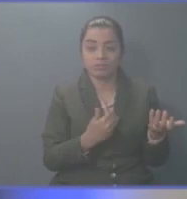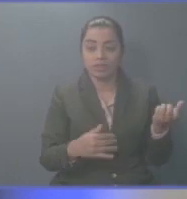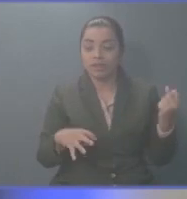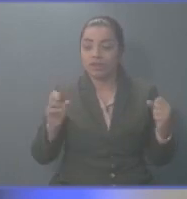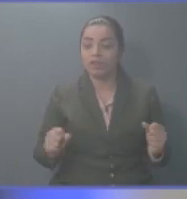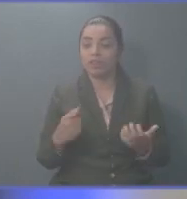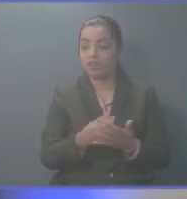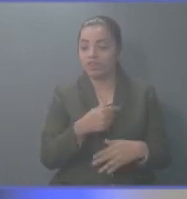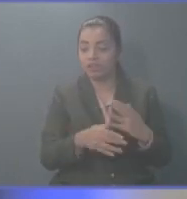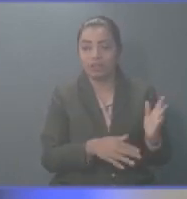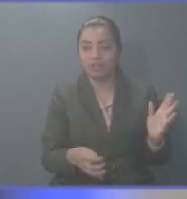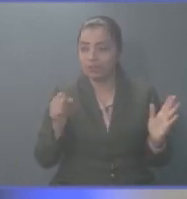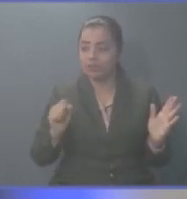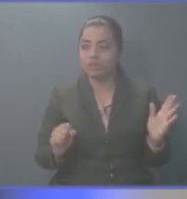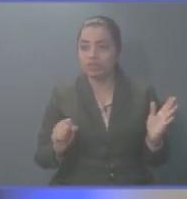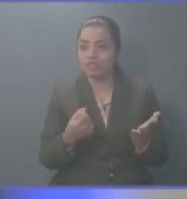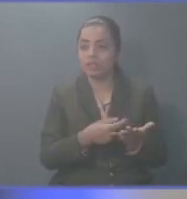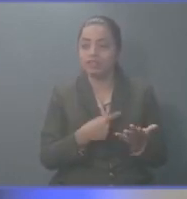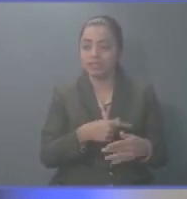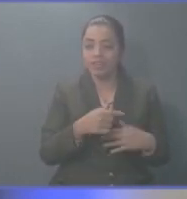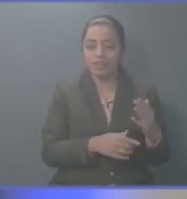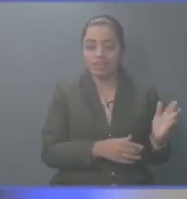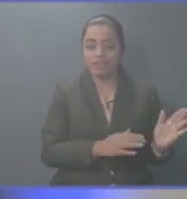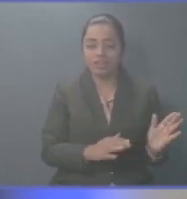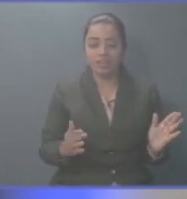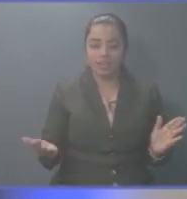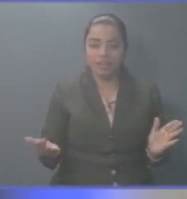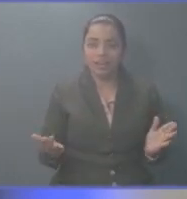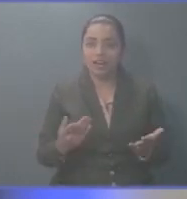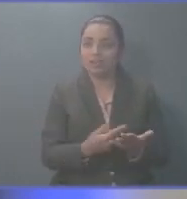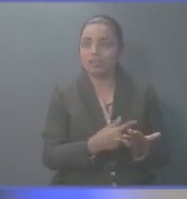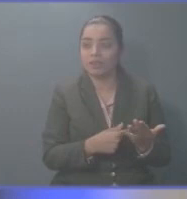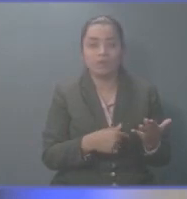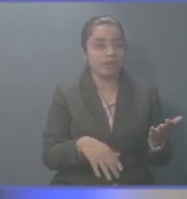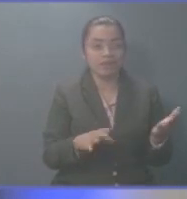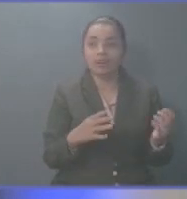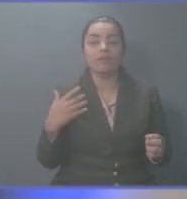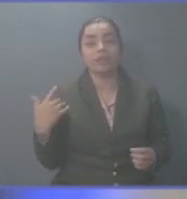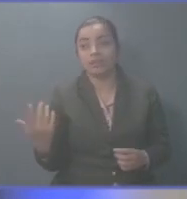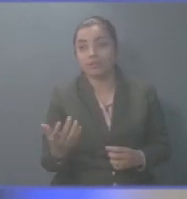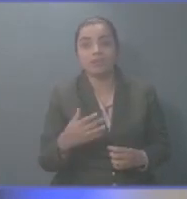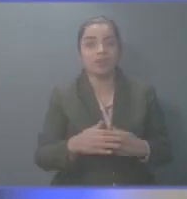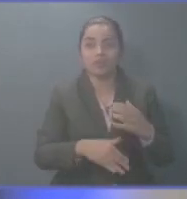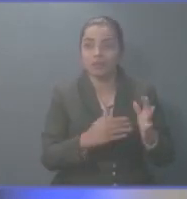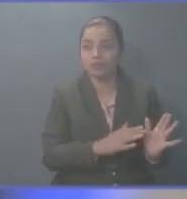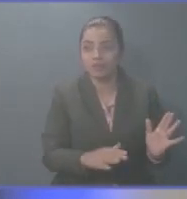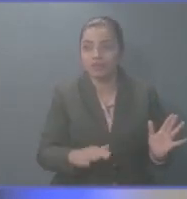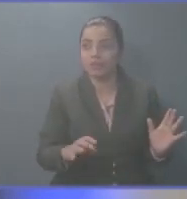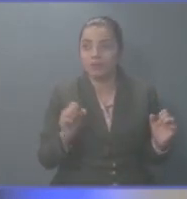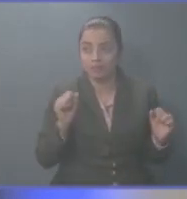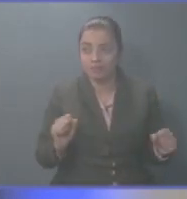para lo que tuvo que haberse utilizado. Pero bien, ya no llorar sobre la leche derramada. ¿Qué vamos a hacer en lo